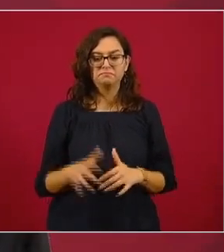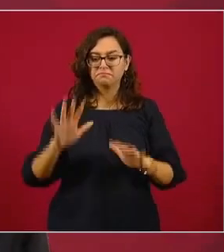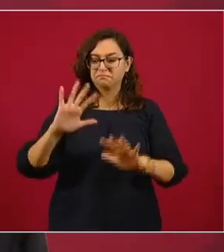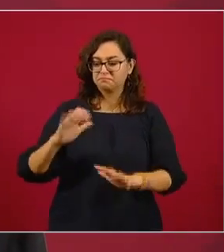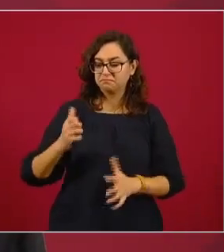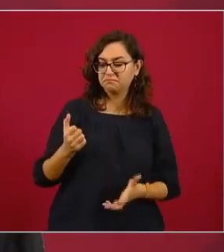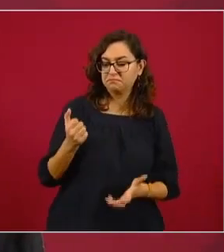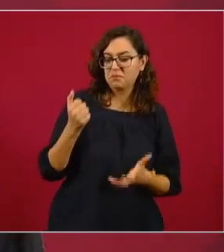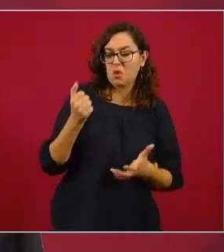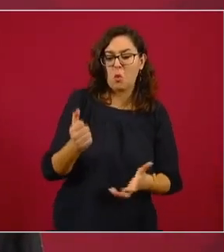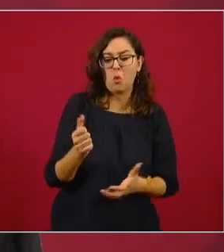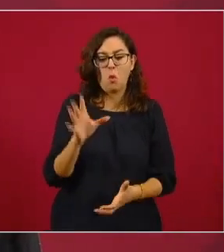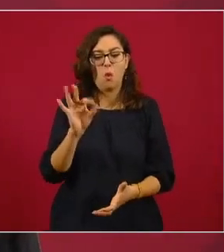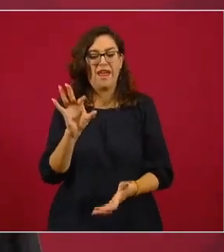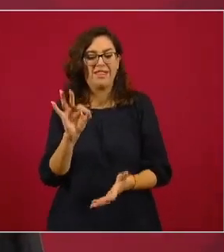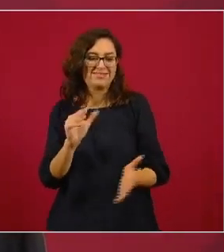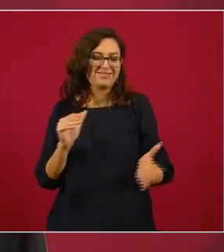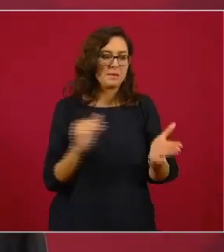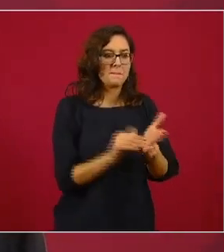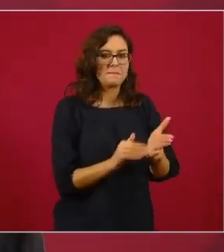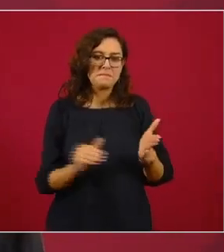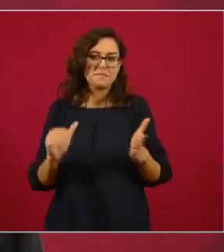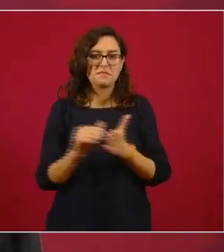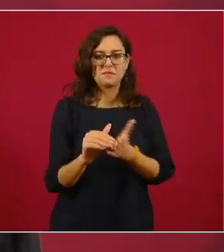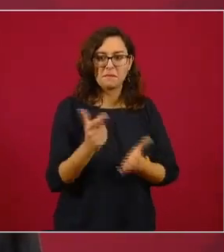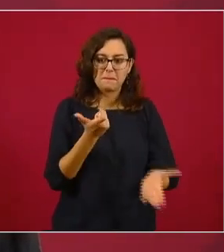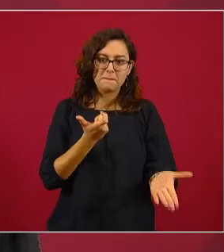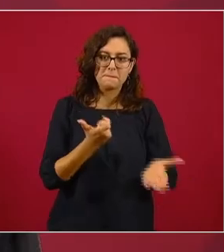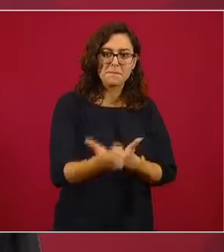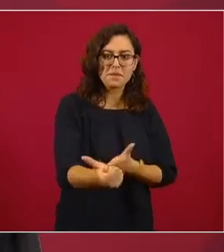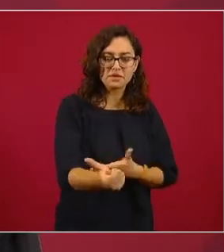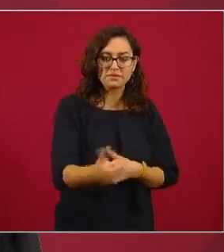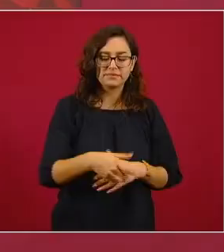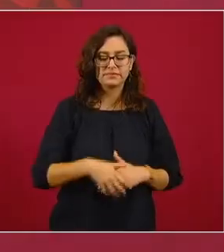cerca de 40 mil millones de pesos.